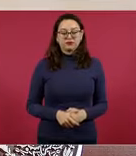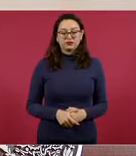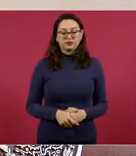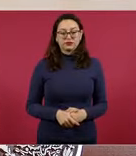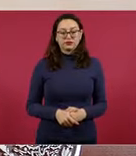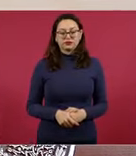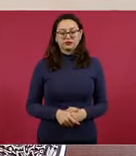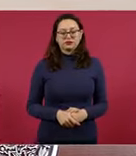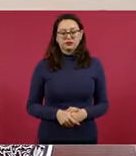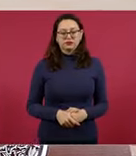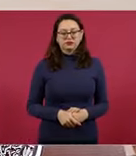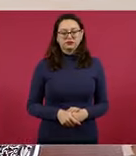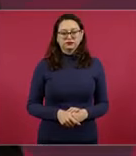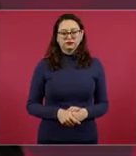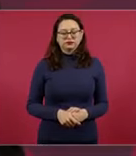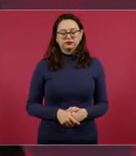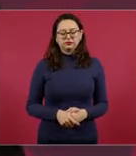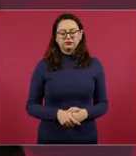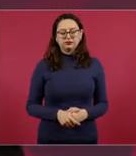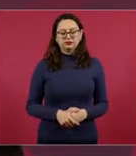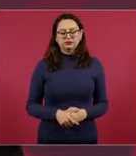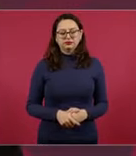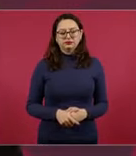lo estimo mucho, ¿no? Y va a aceptar